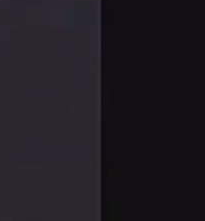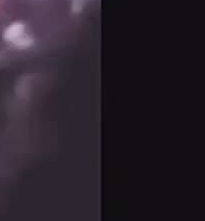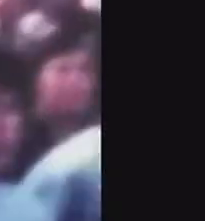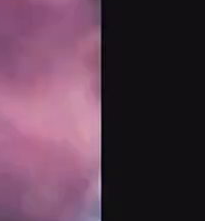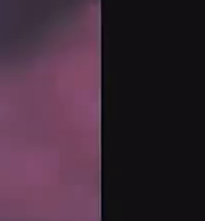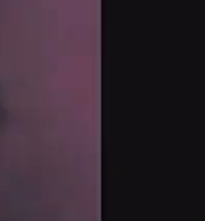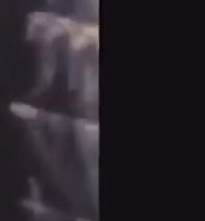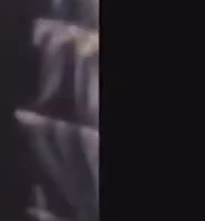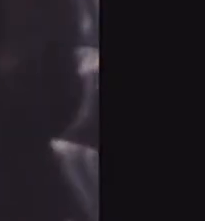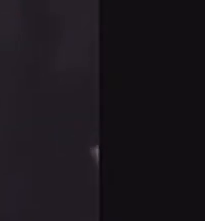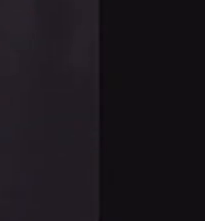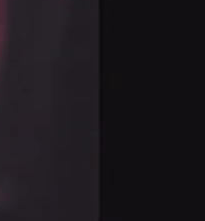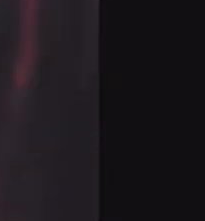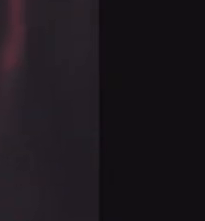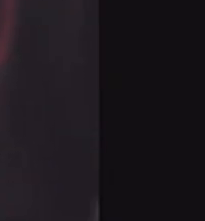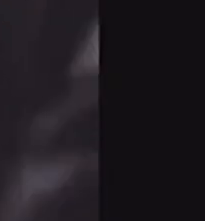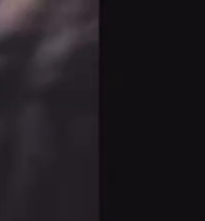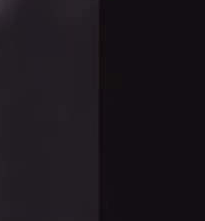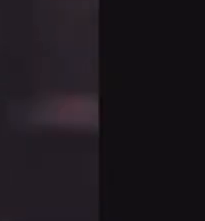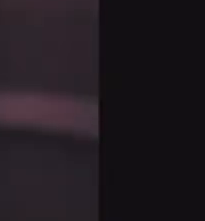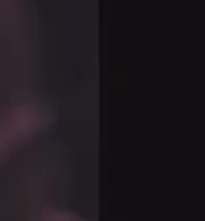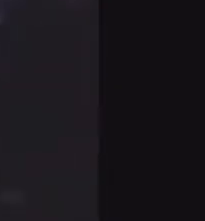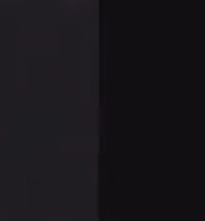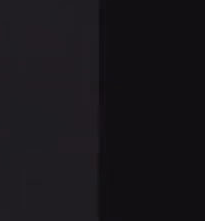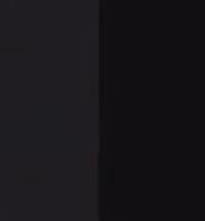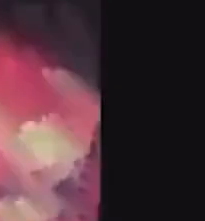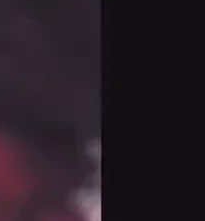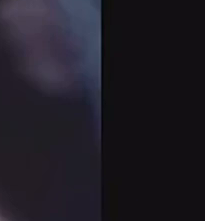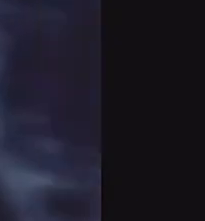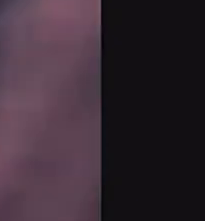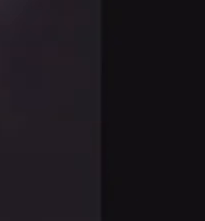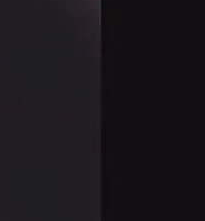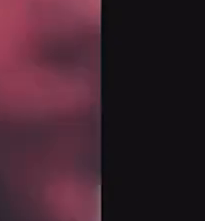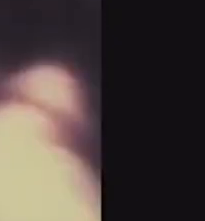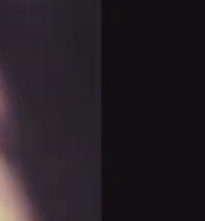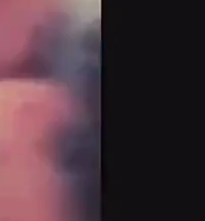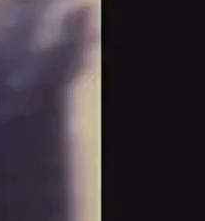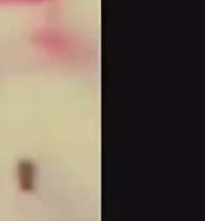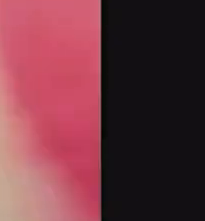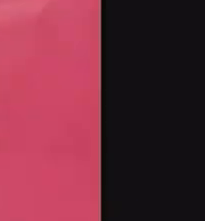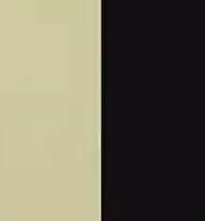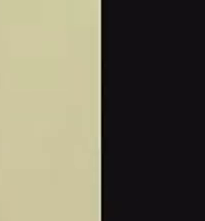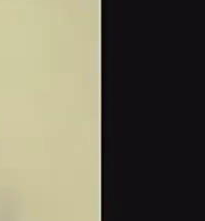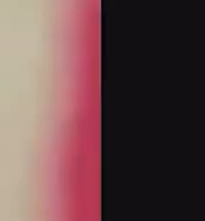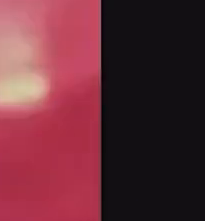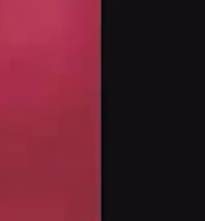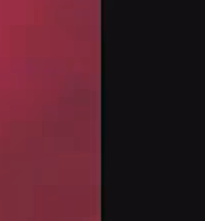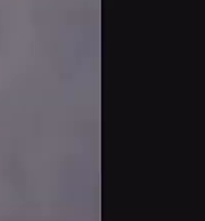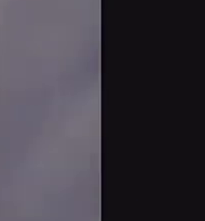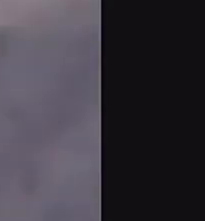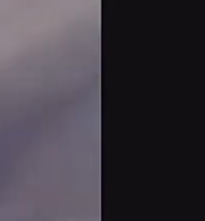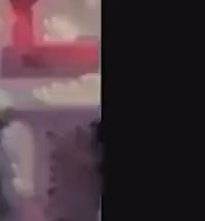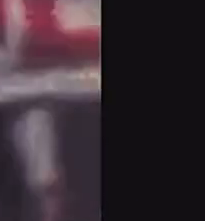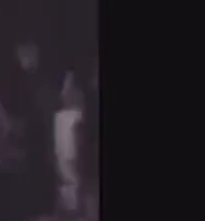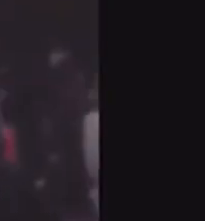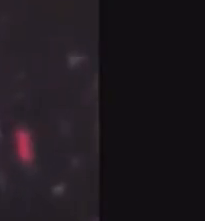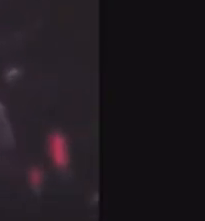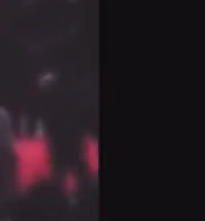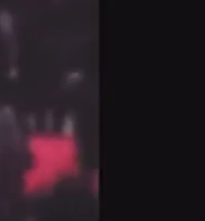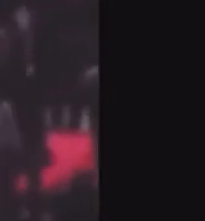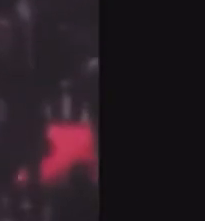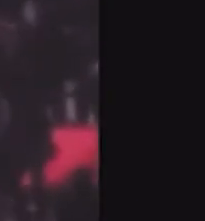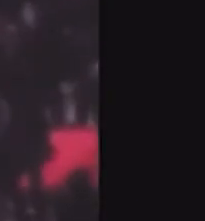de sus pueblos, de sus olvidos, de sus manteles, desde sus